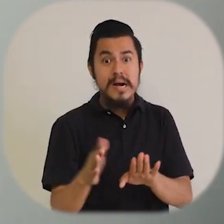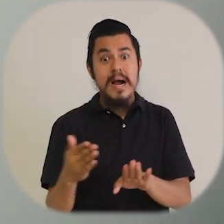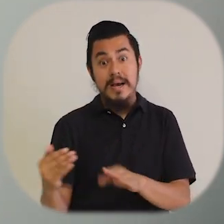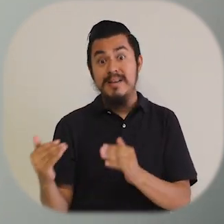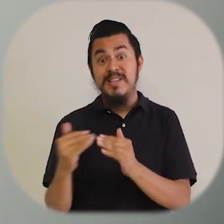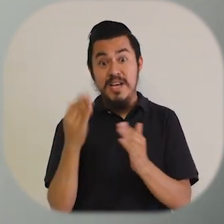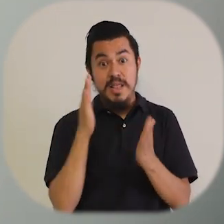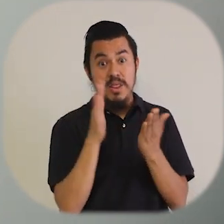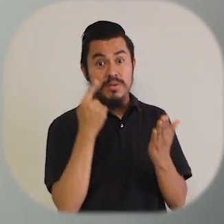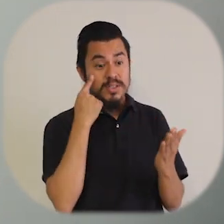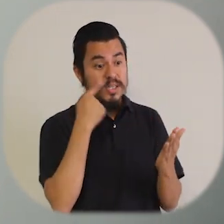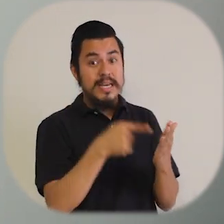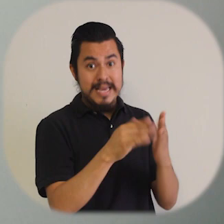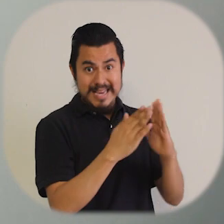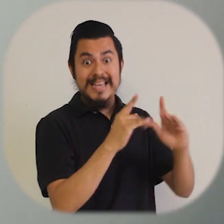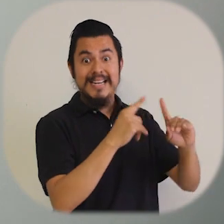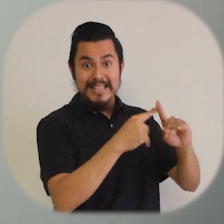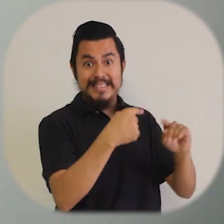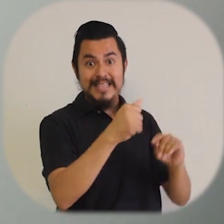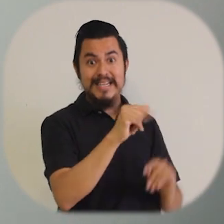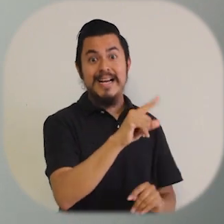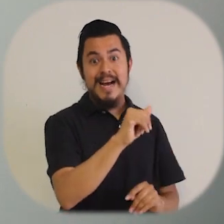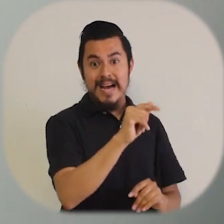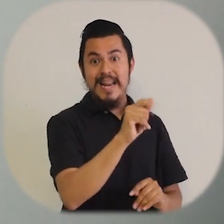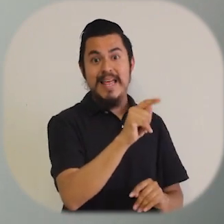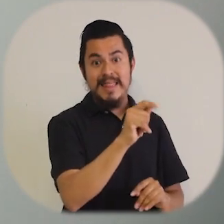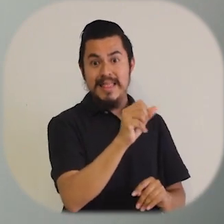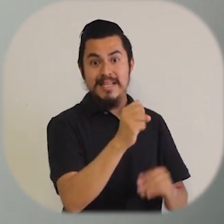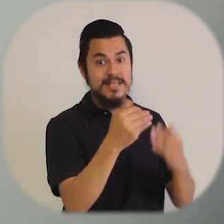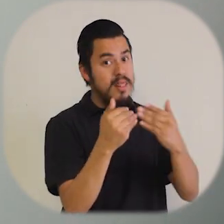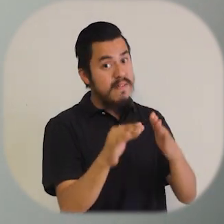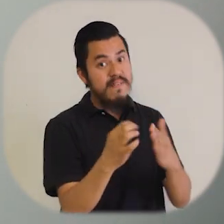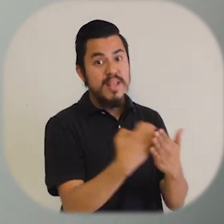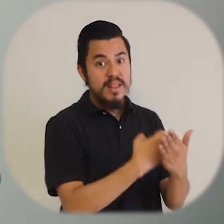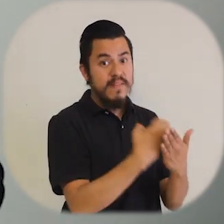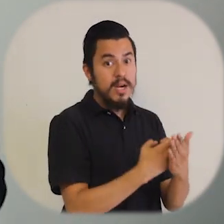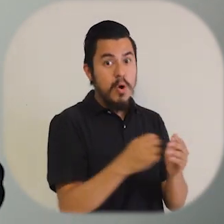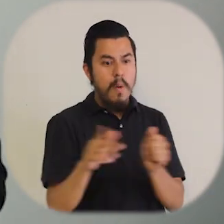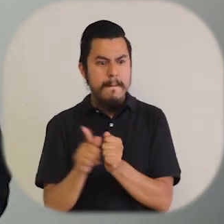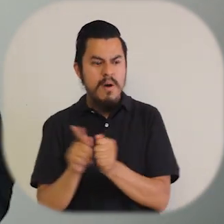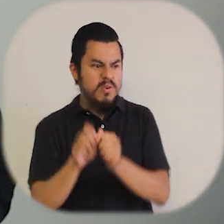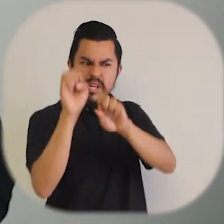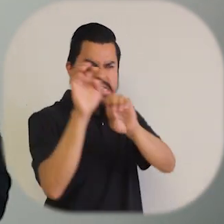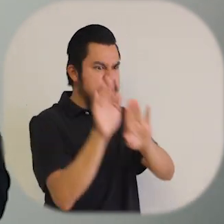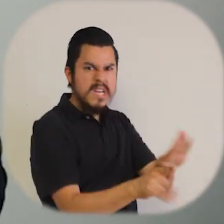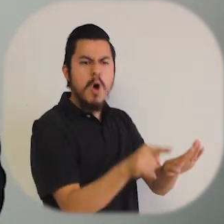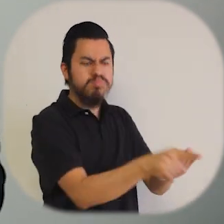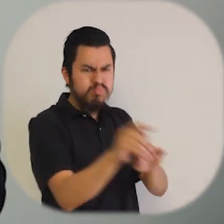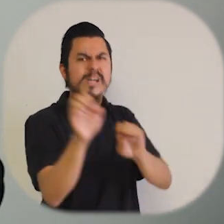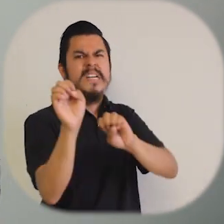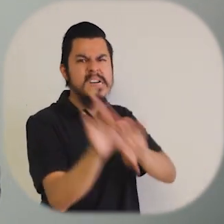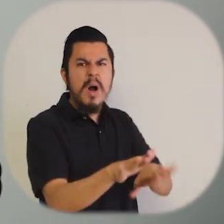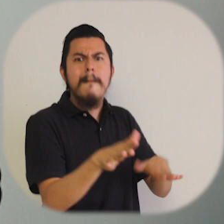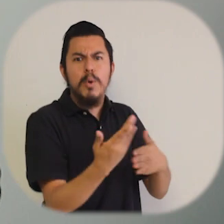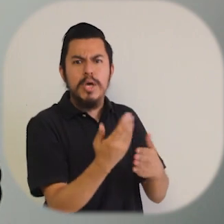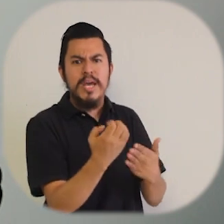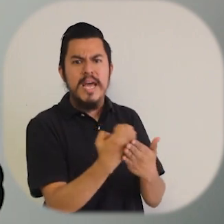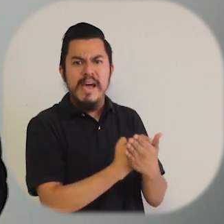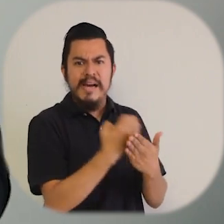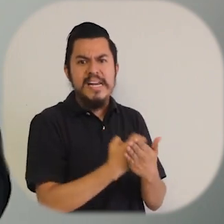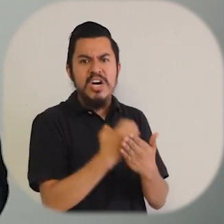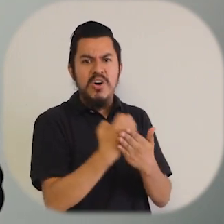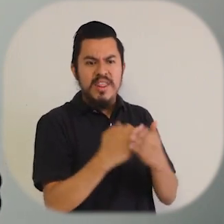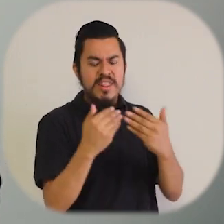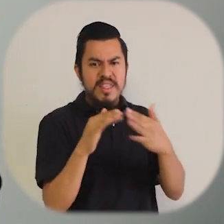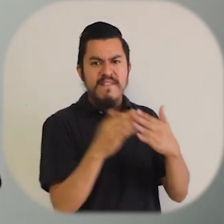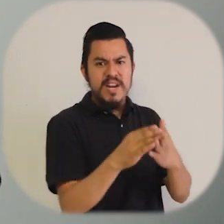estaba condenando a la iglesia de los Gálatas. Estaba diciendo que eran anatema por predicar otro evangelio. Es decir, el evangelio